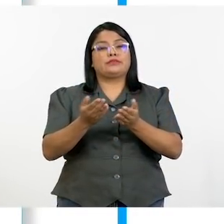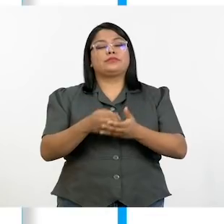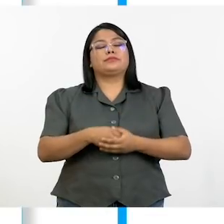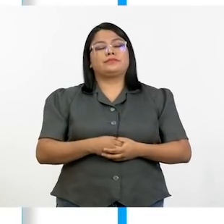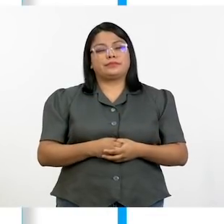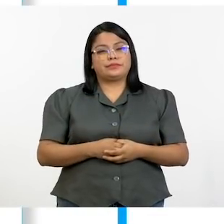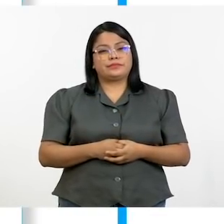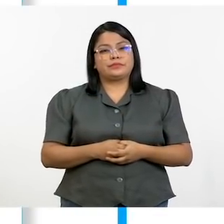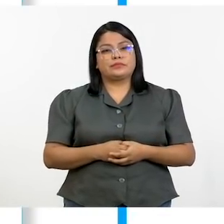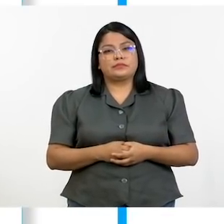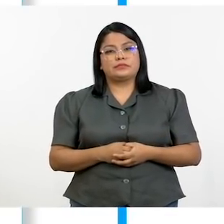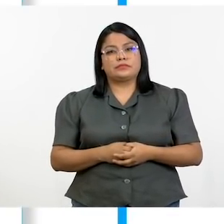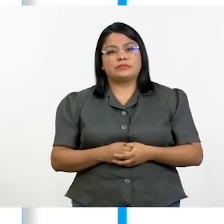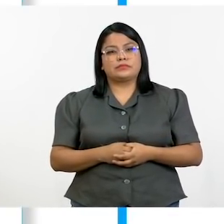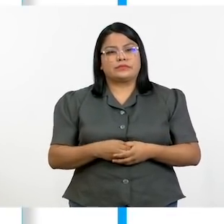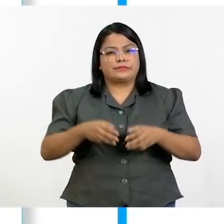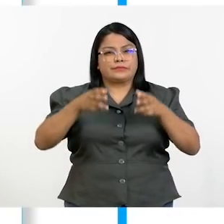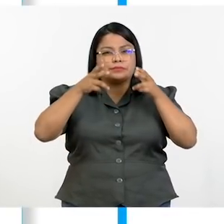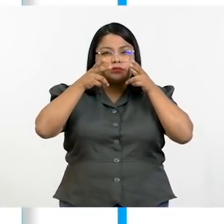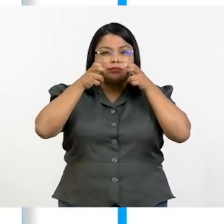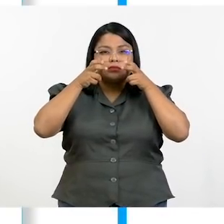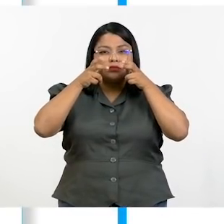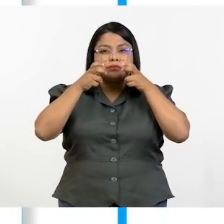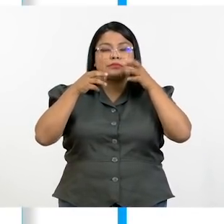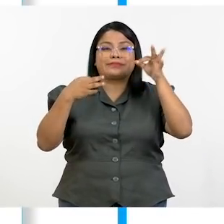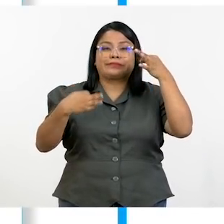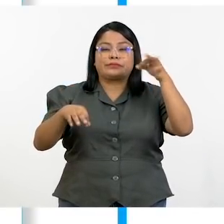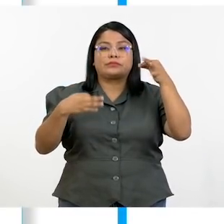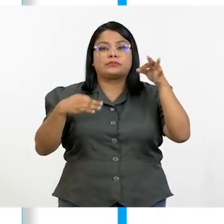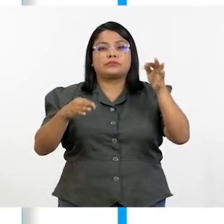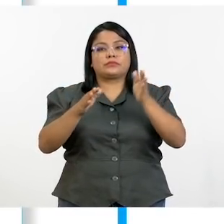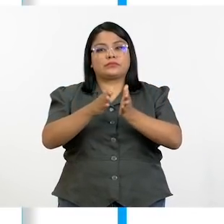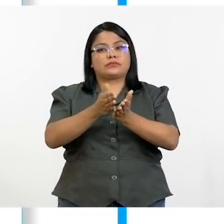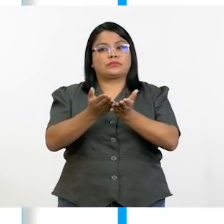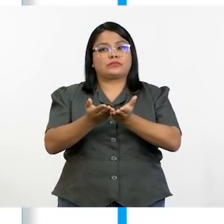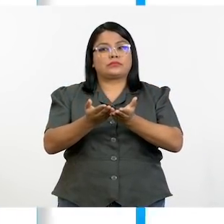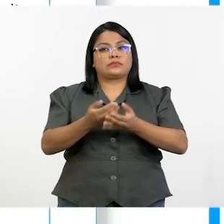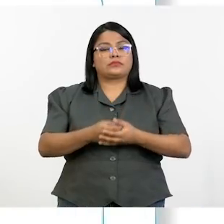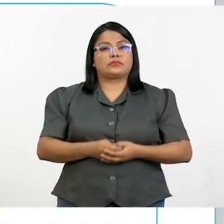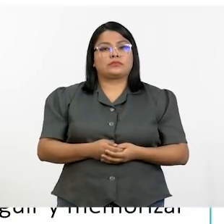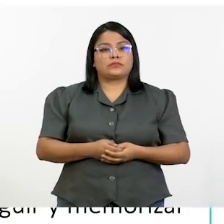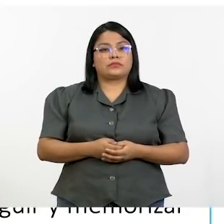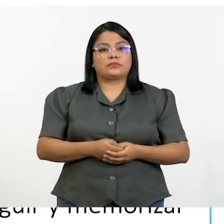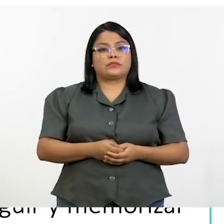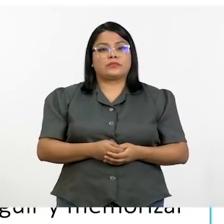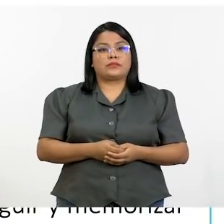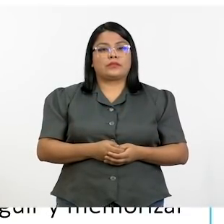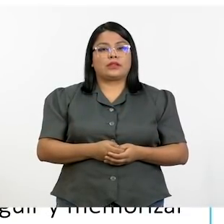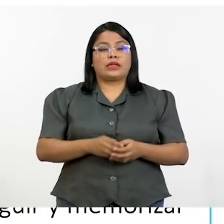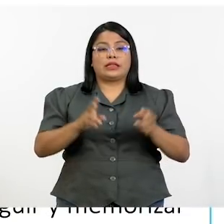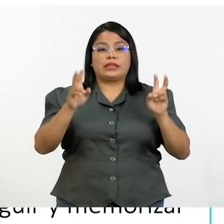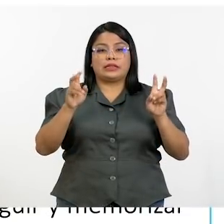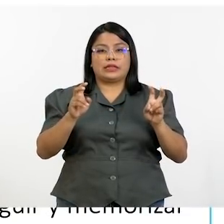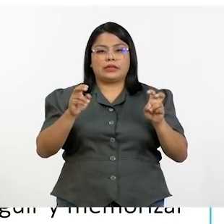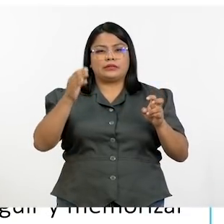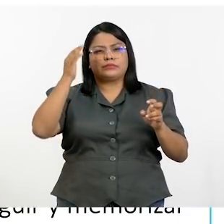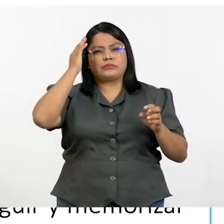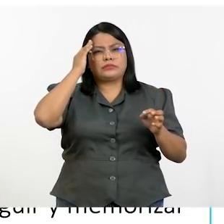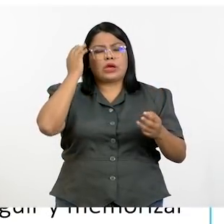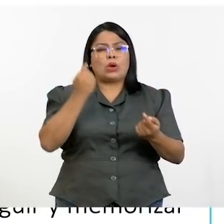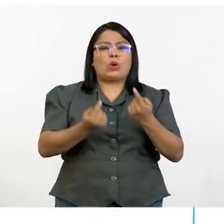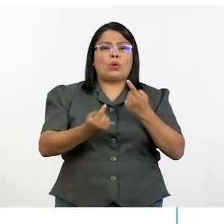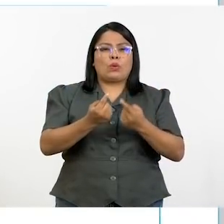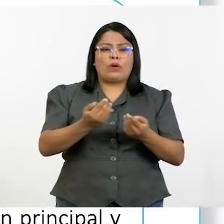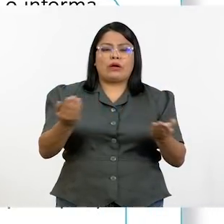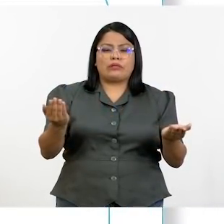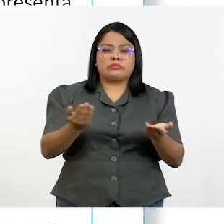texto. Como se observa, en las páginas del libro de texto, el título indica cuál es la